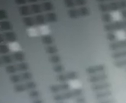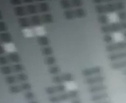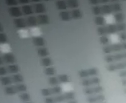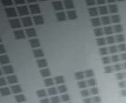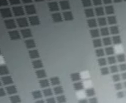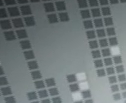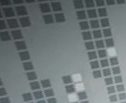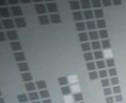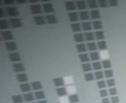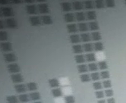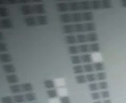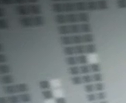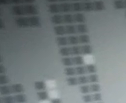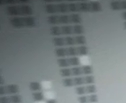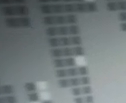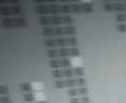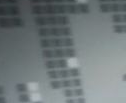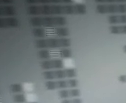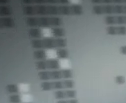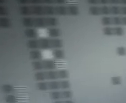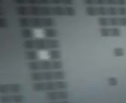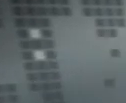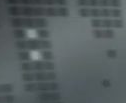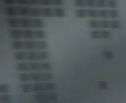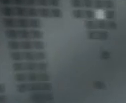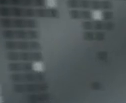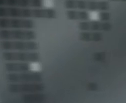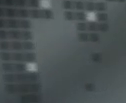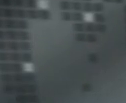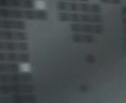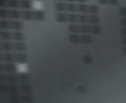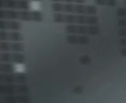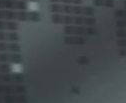Su Santidad, Francisco, hace su presentación ante la prensa mundial.